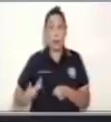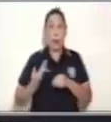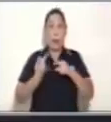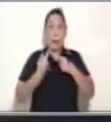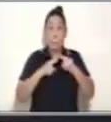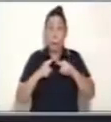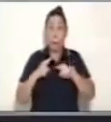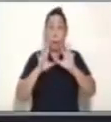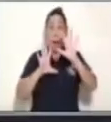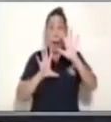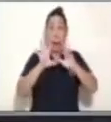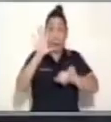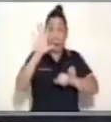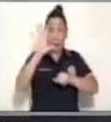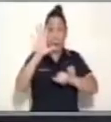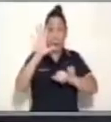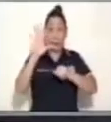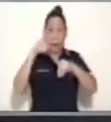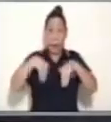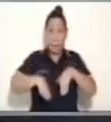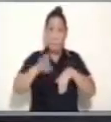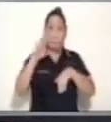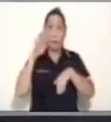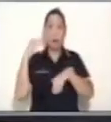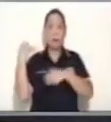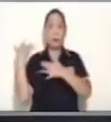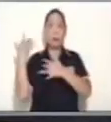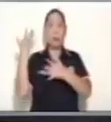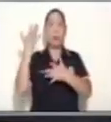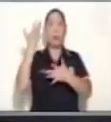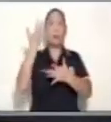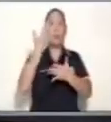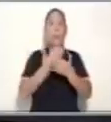más personas con casos del COVID-19.